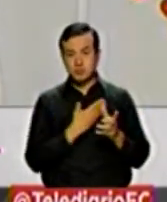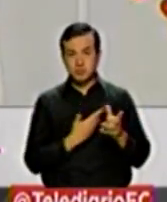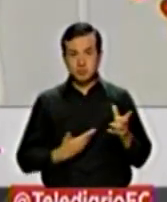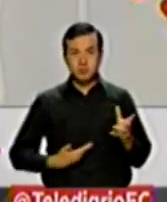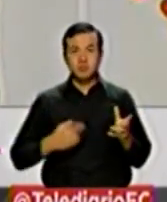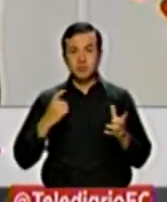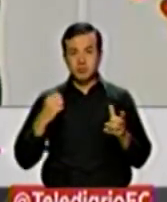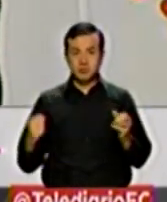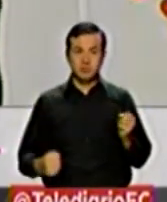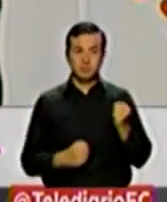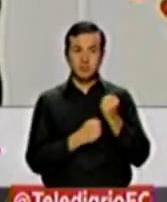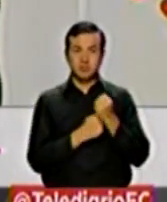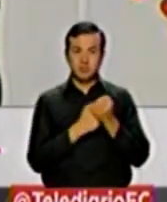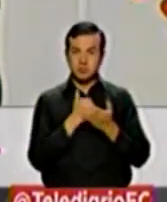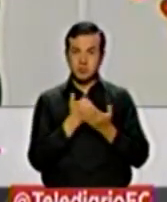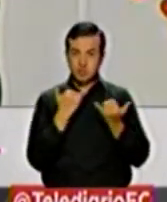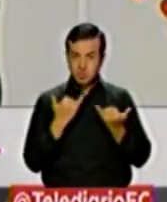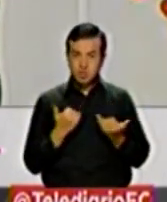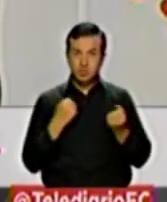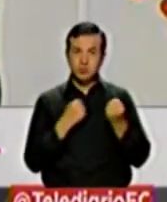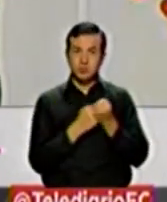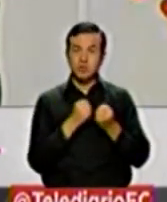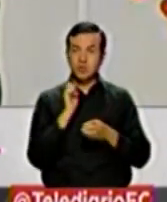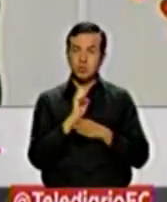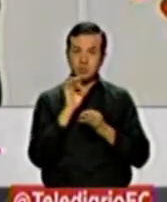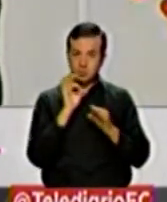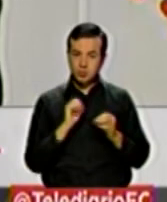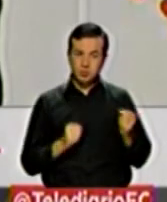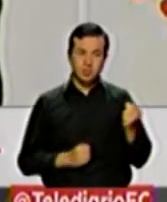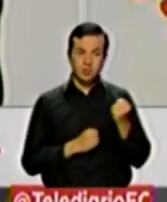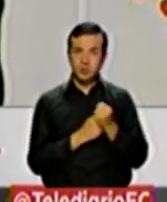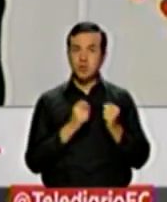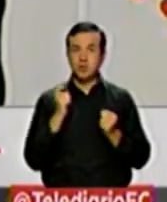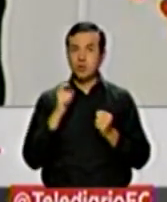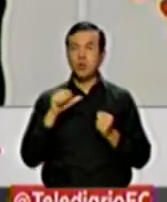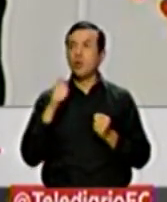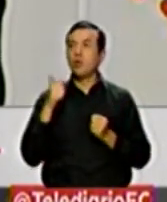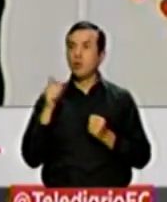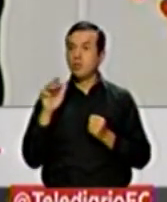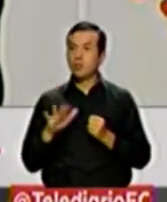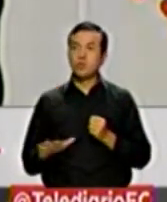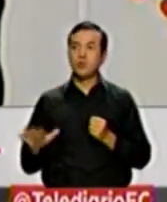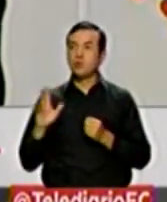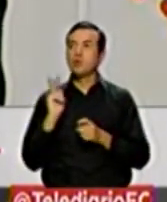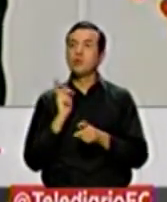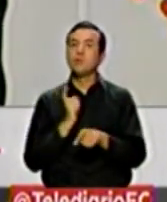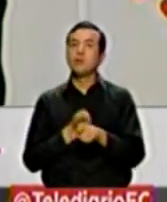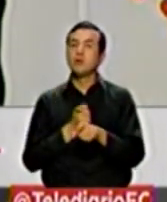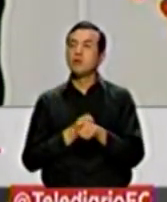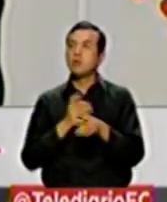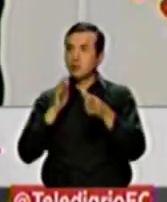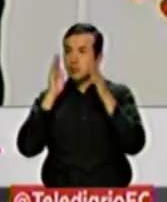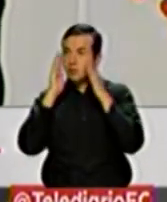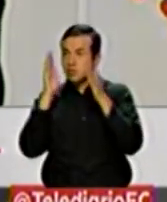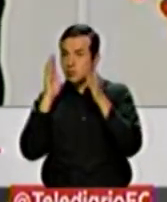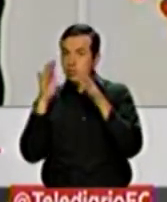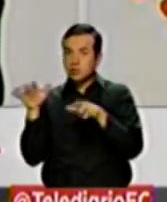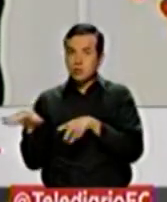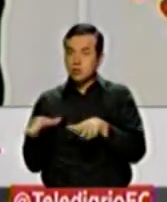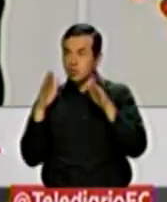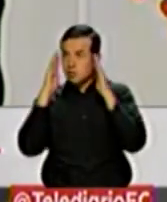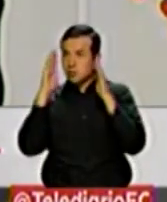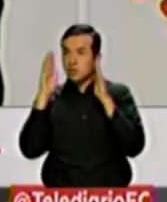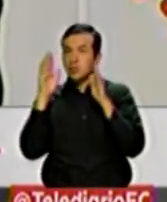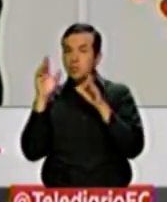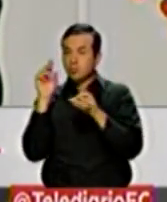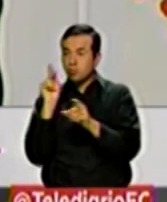necesita a alguien al lado de él en este momento en el Ecuador. No tiene que ir a un nicho en particular a hacer solamente lo